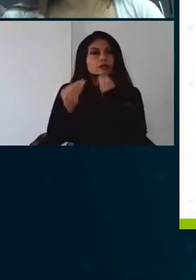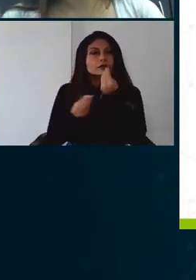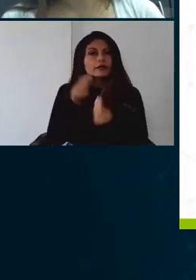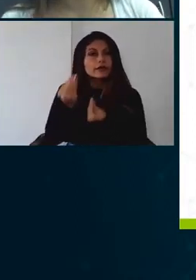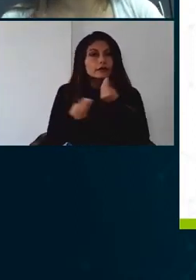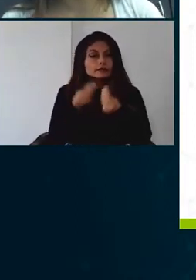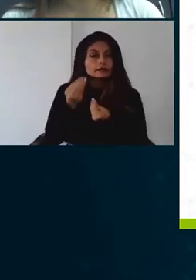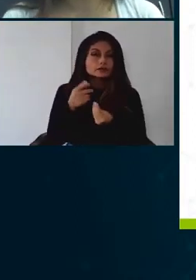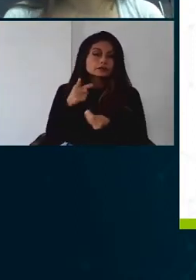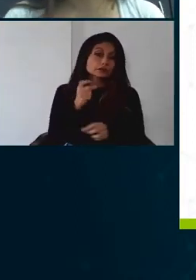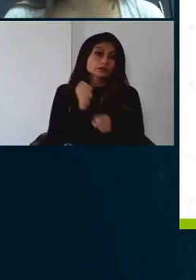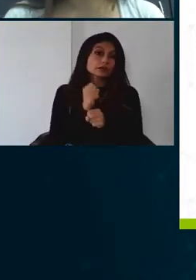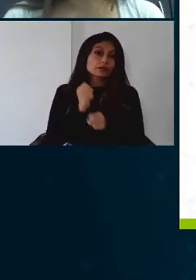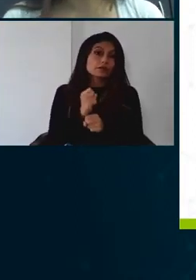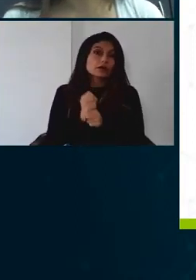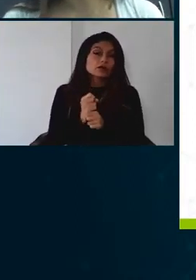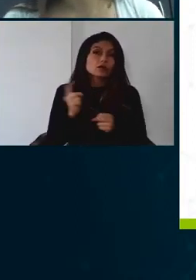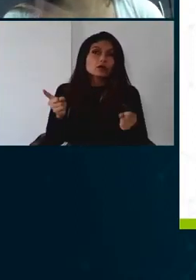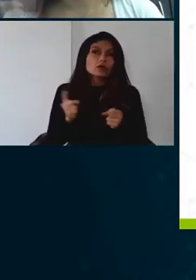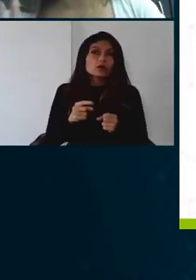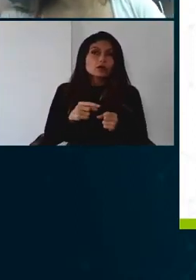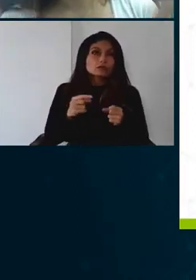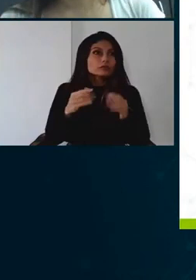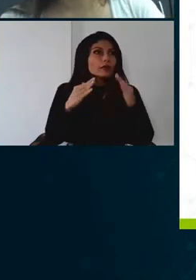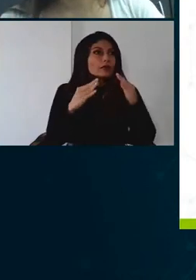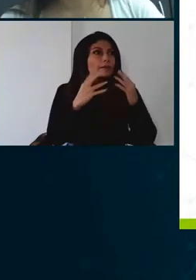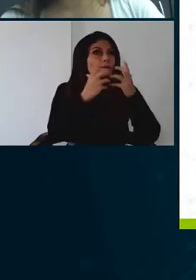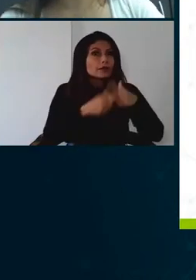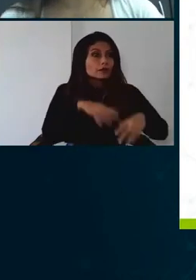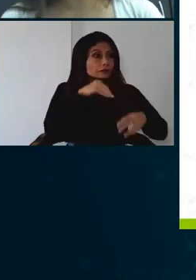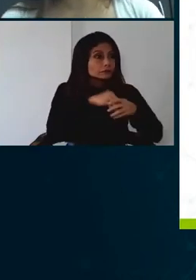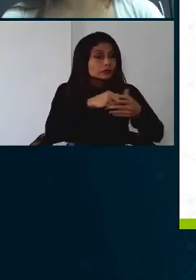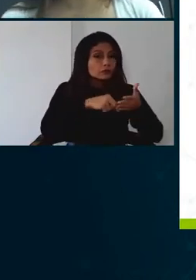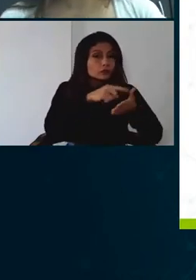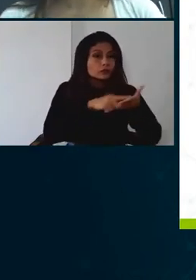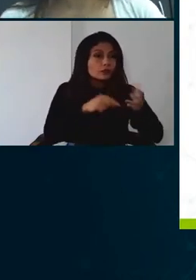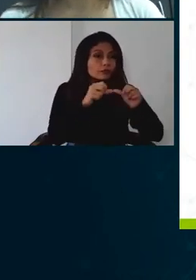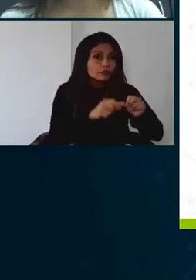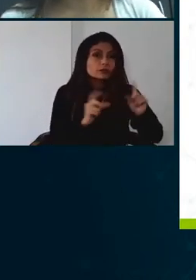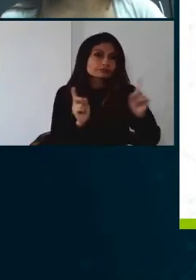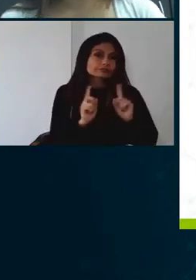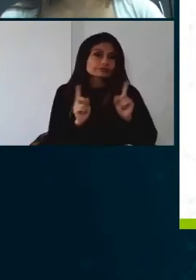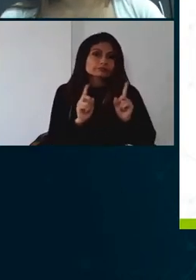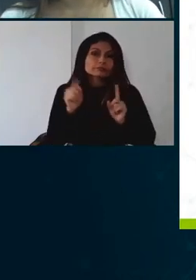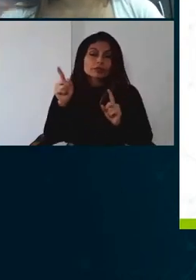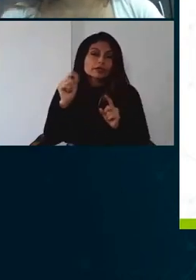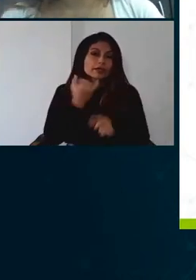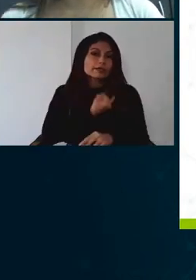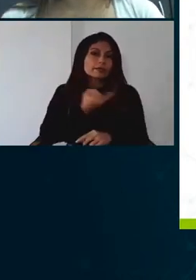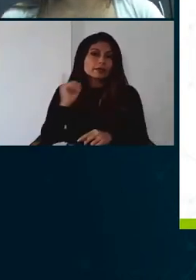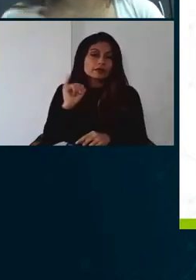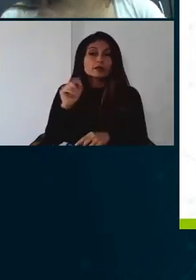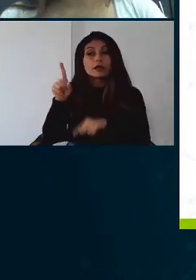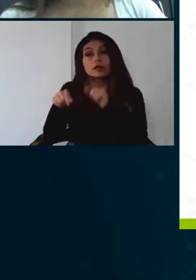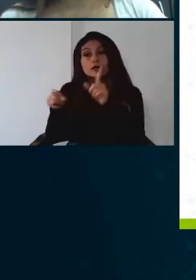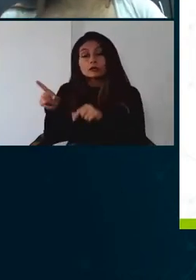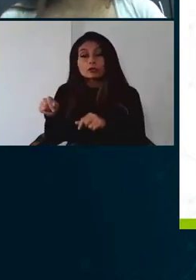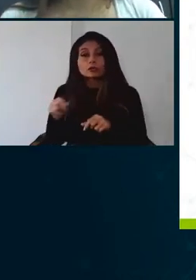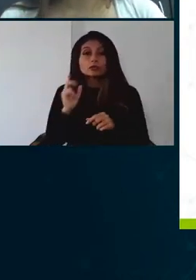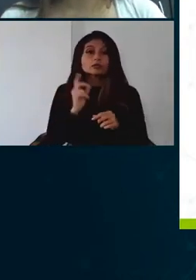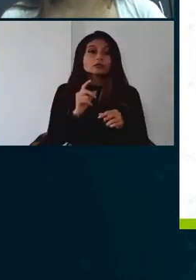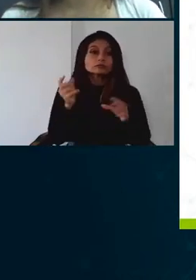un trabajo informal en su gran parte, otros pues pertenecen a empresas que les pagan su seguridad social,